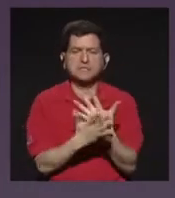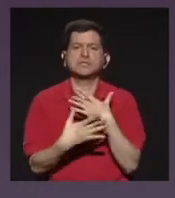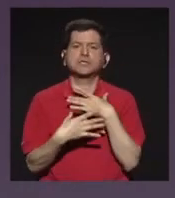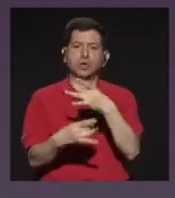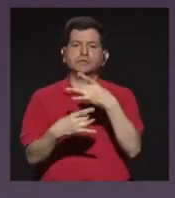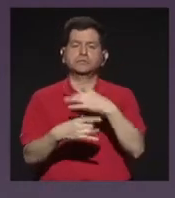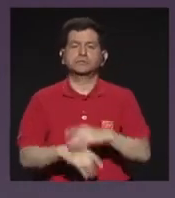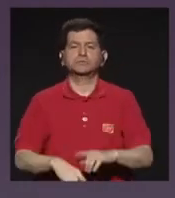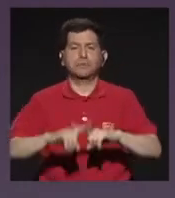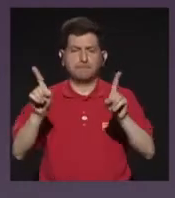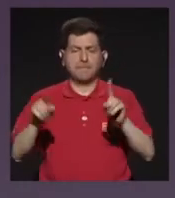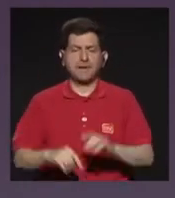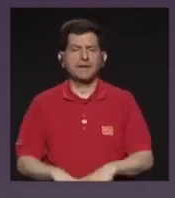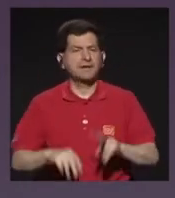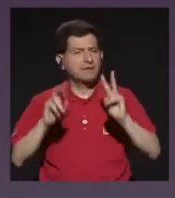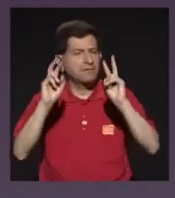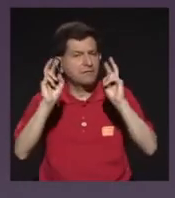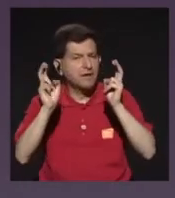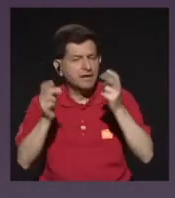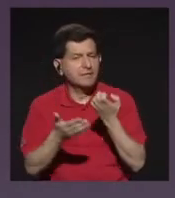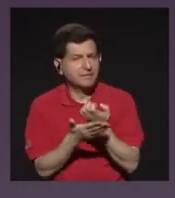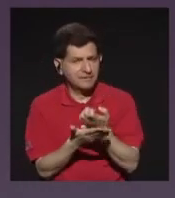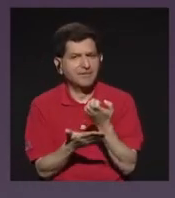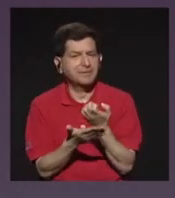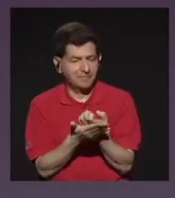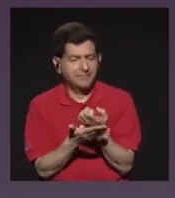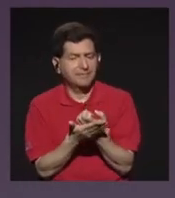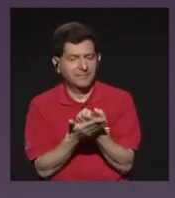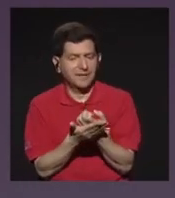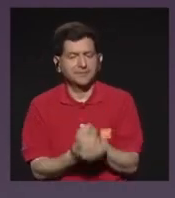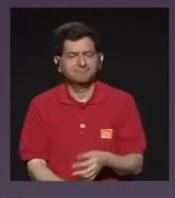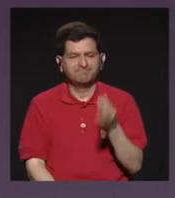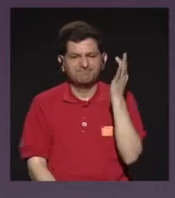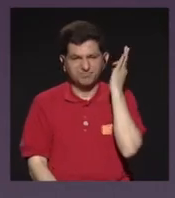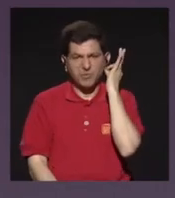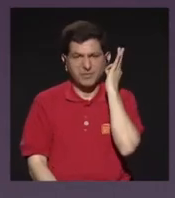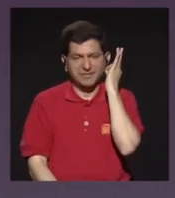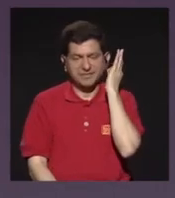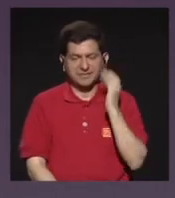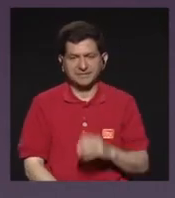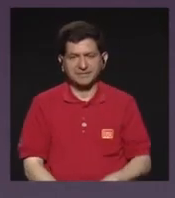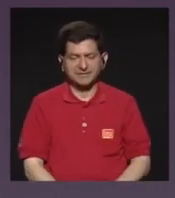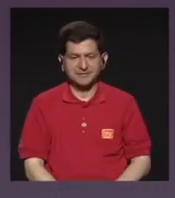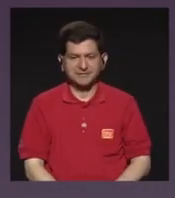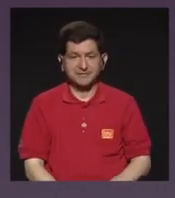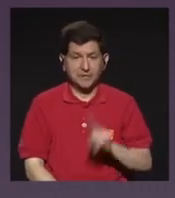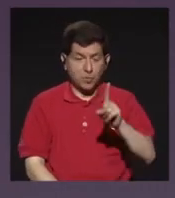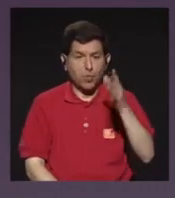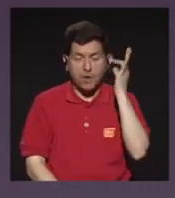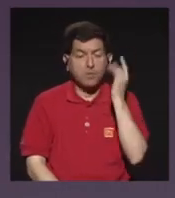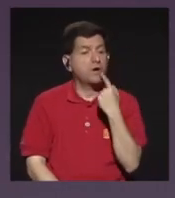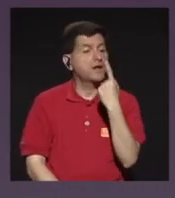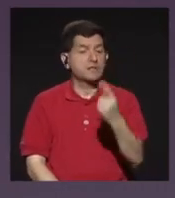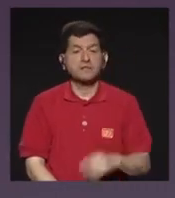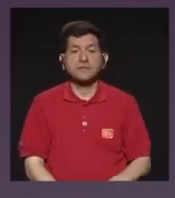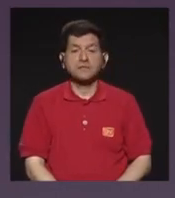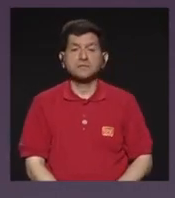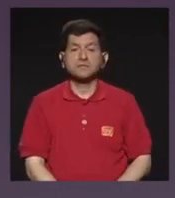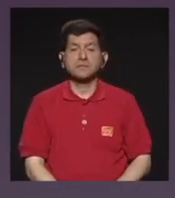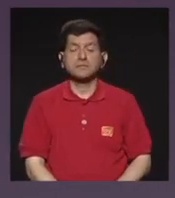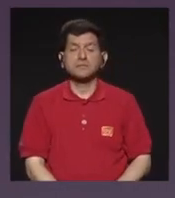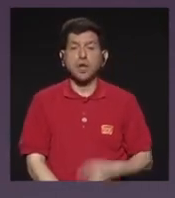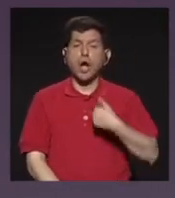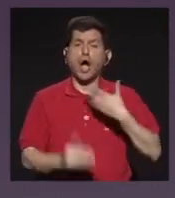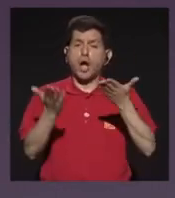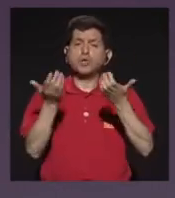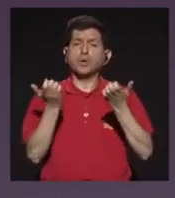interesan. Pero sí en el tema de lo económico, porque las mujeres, bueno, cuando una mujer dice, levanta la mano,